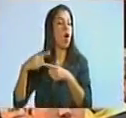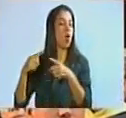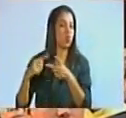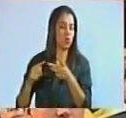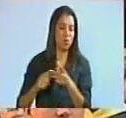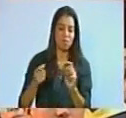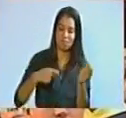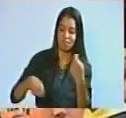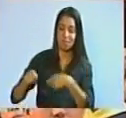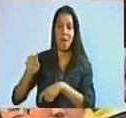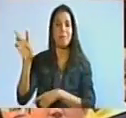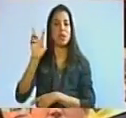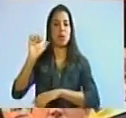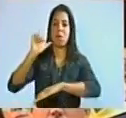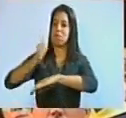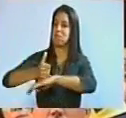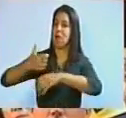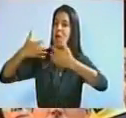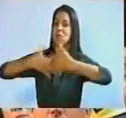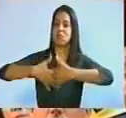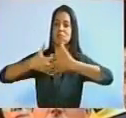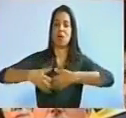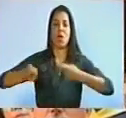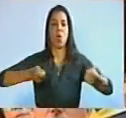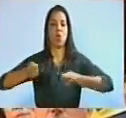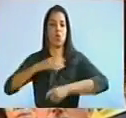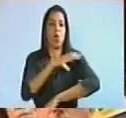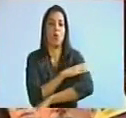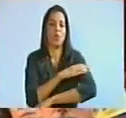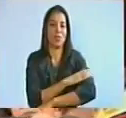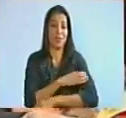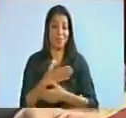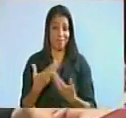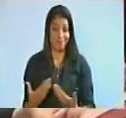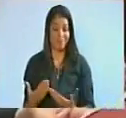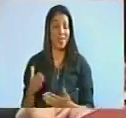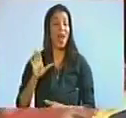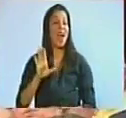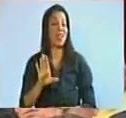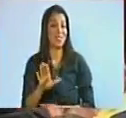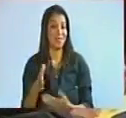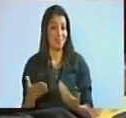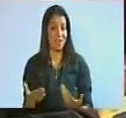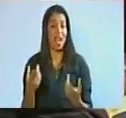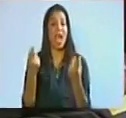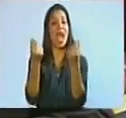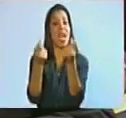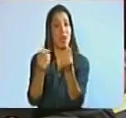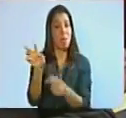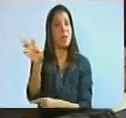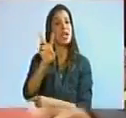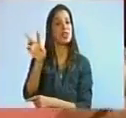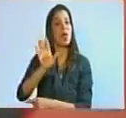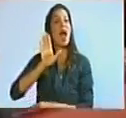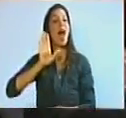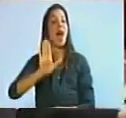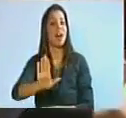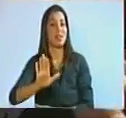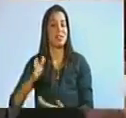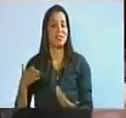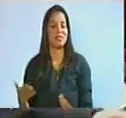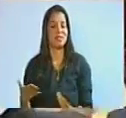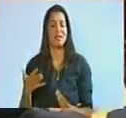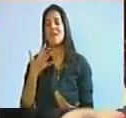largo y ancho del país. Son condiciones estructurales de la economía. Monopolizan